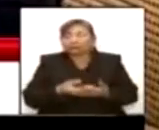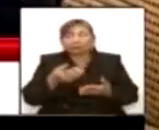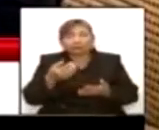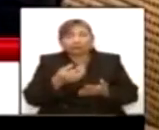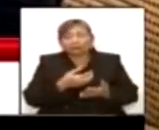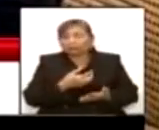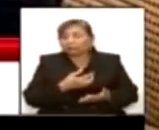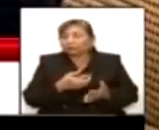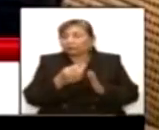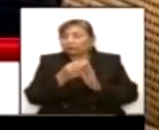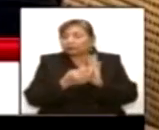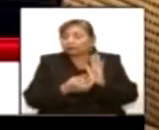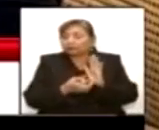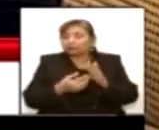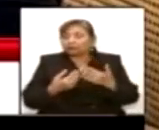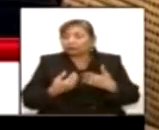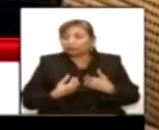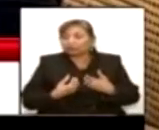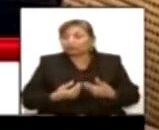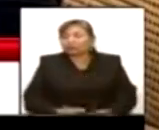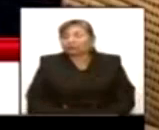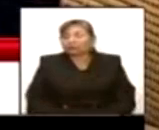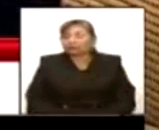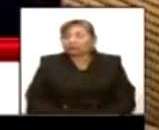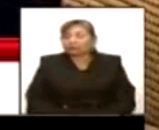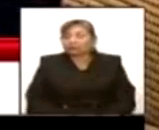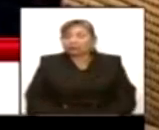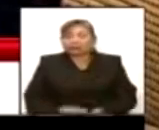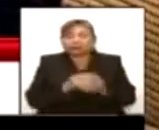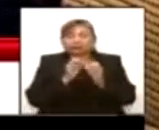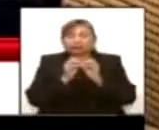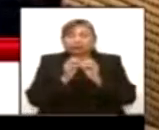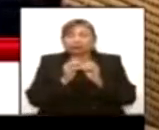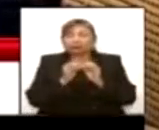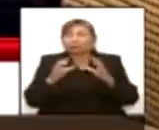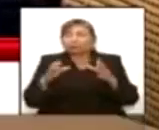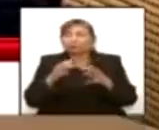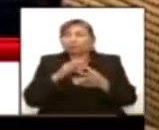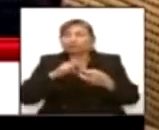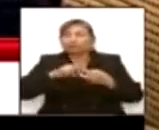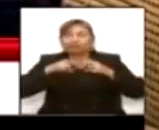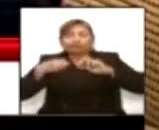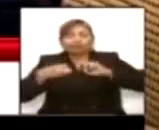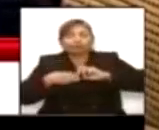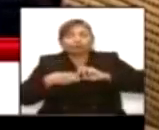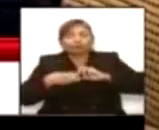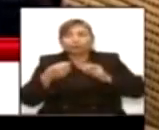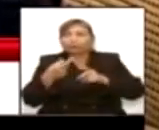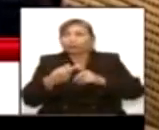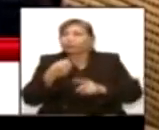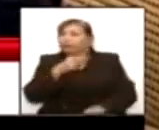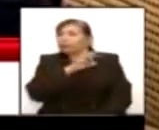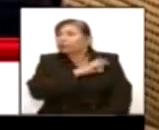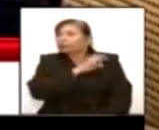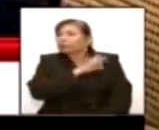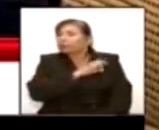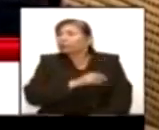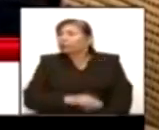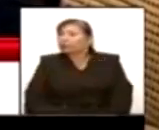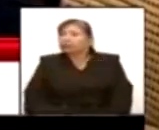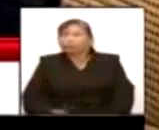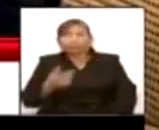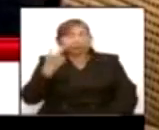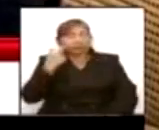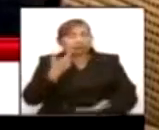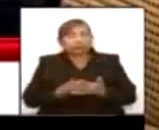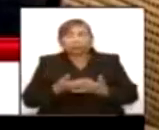proyecto que presentó Daniel Goleman, de solucionar conflictos desde la edad primaria, es